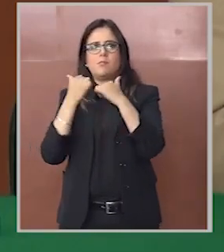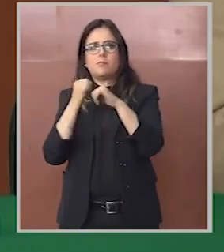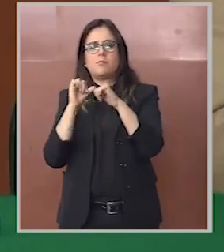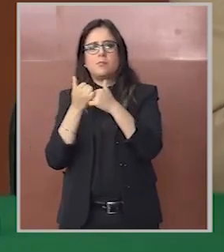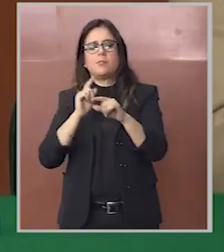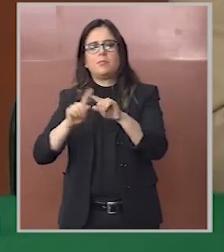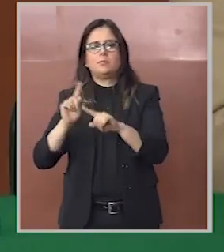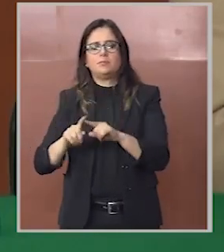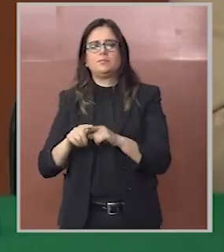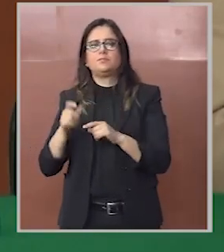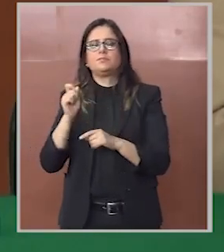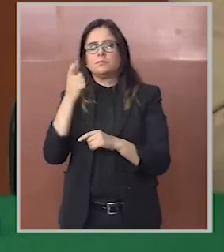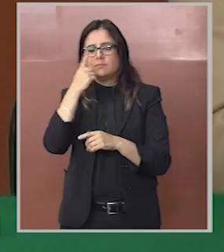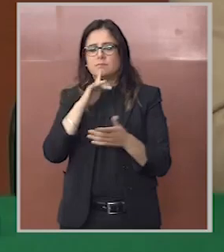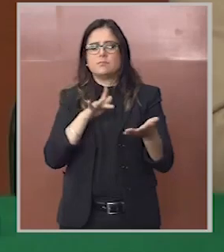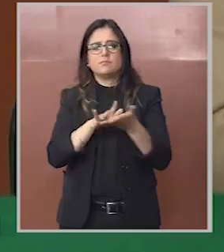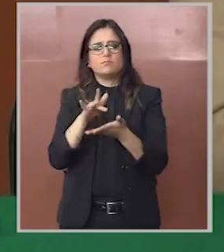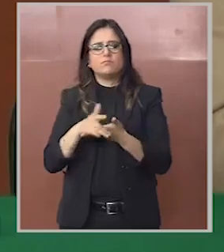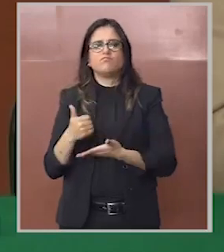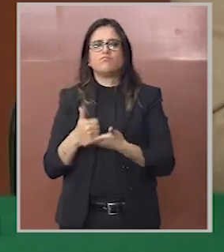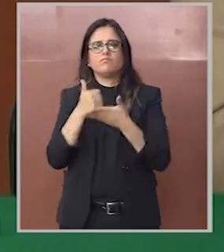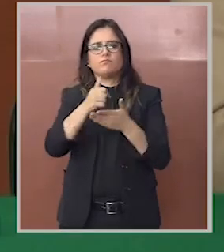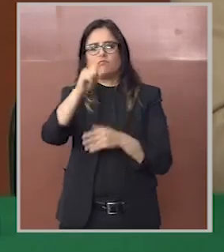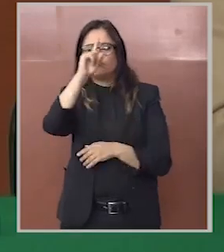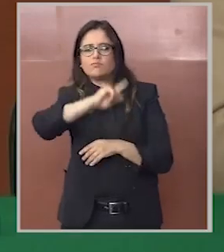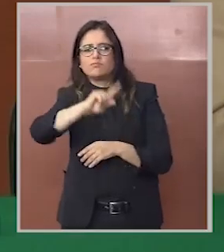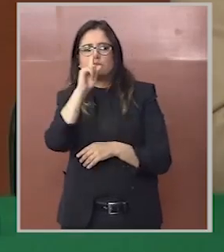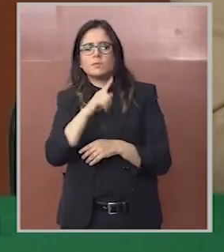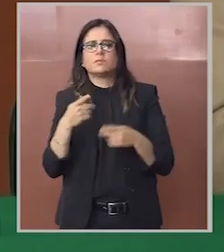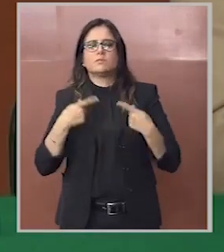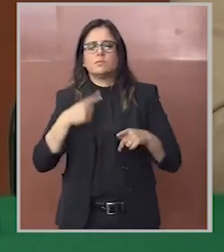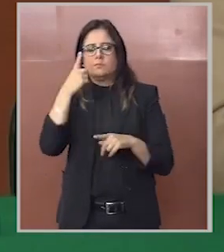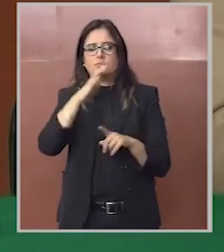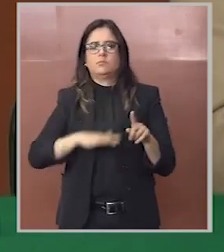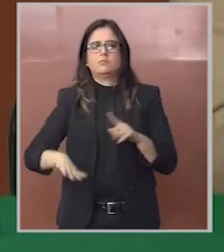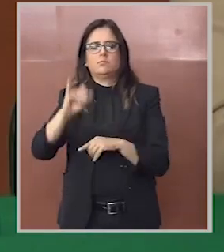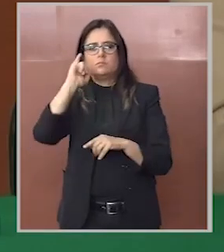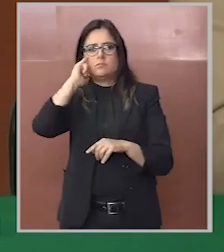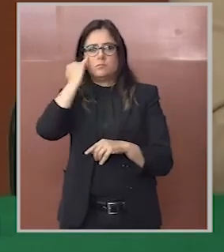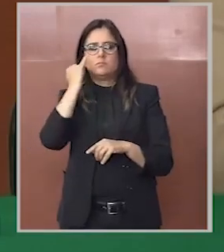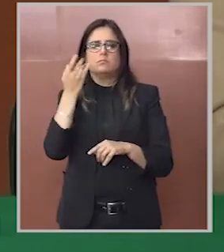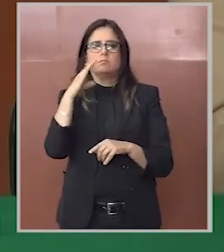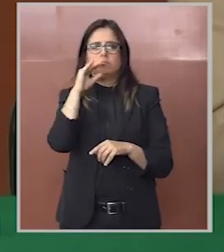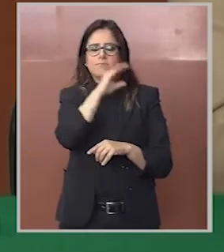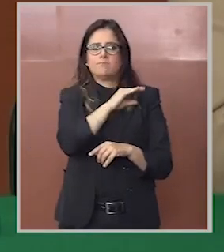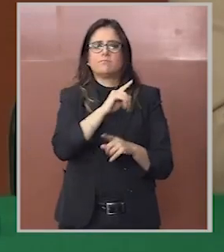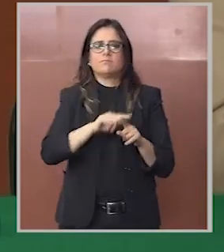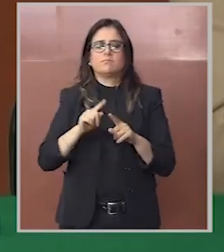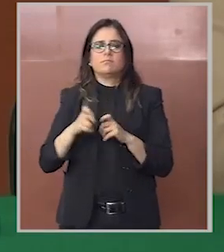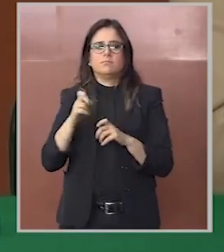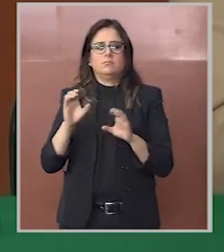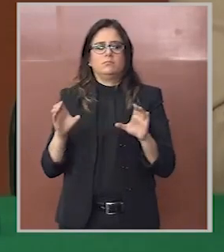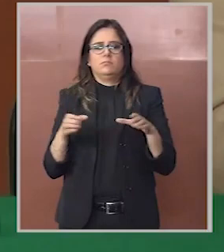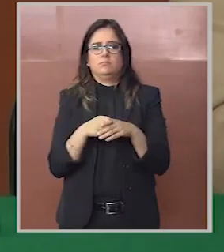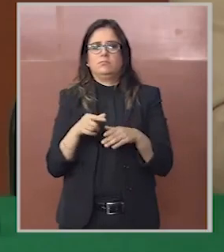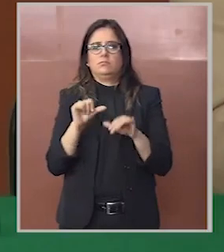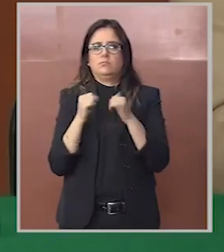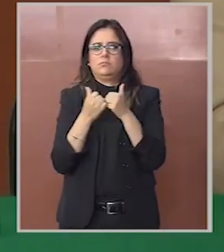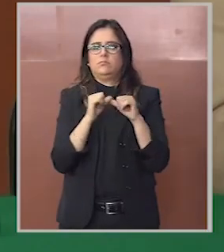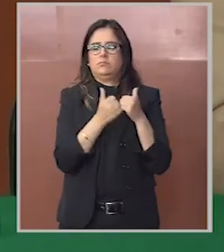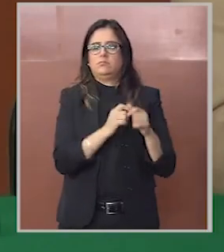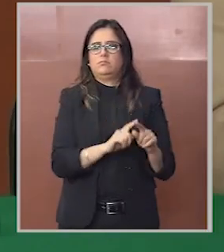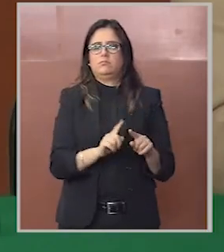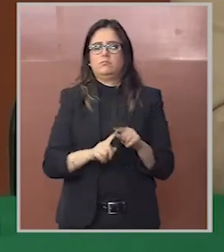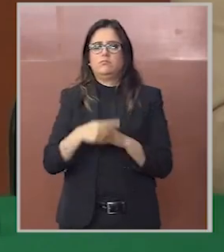acompañamiento casos de este de población indígena y afromexicana incluso muchas de esas organizaciones pues son de propias